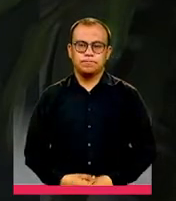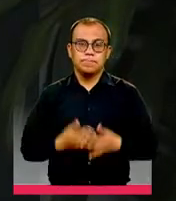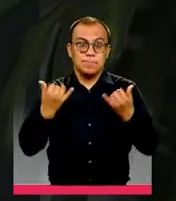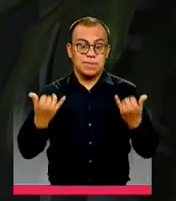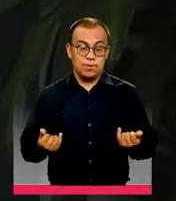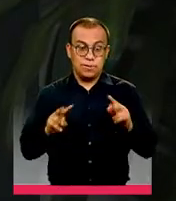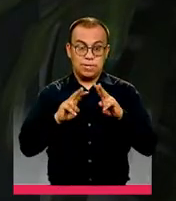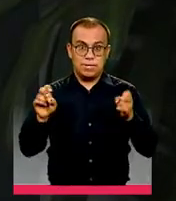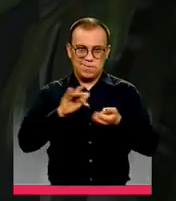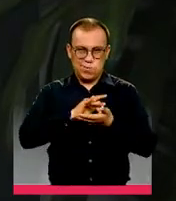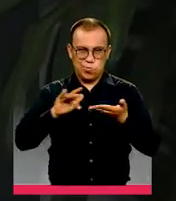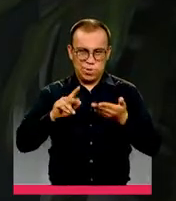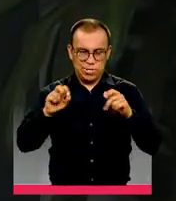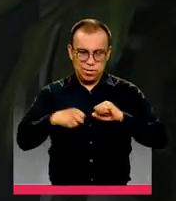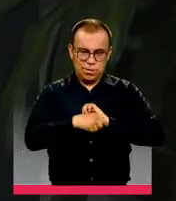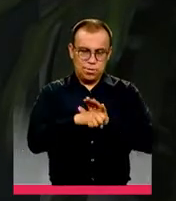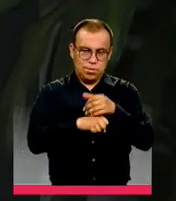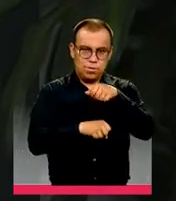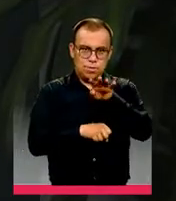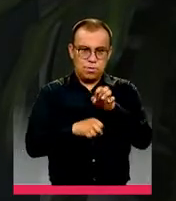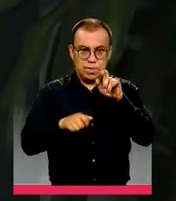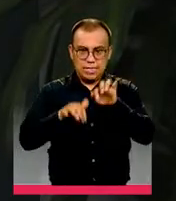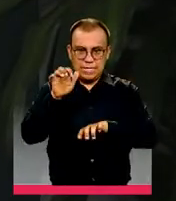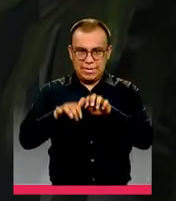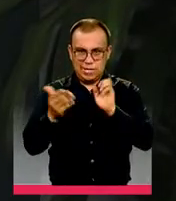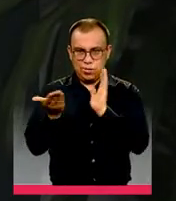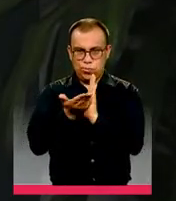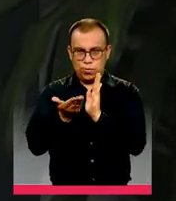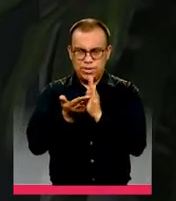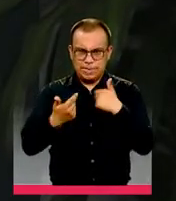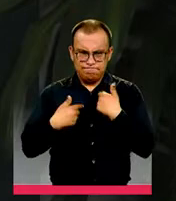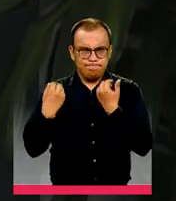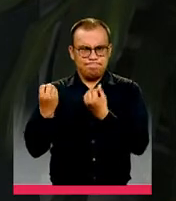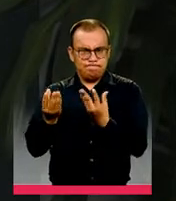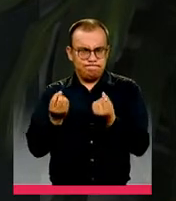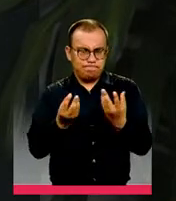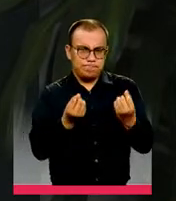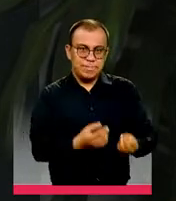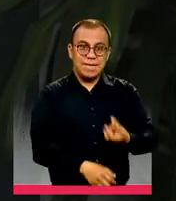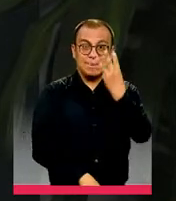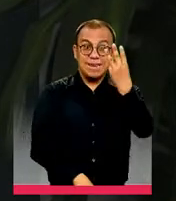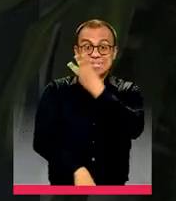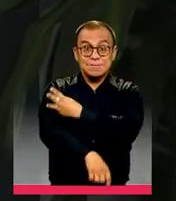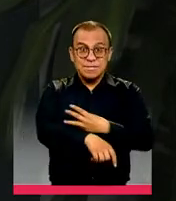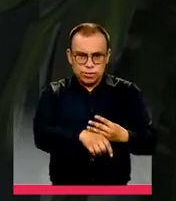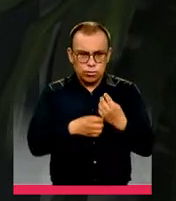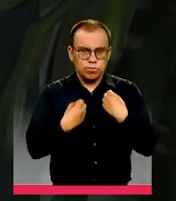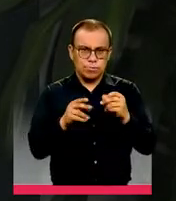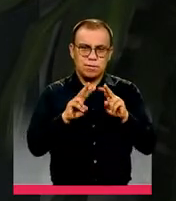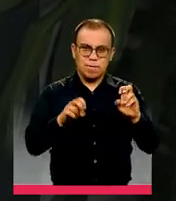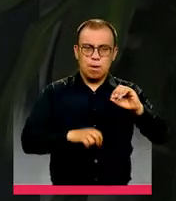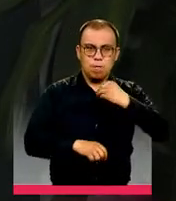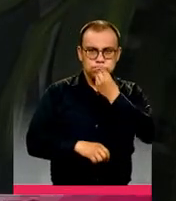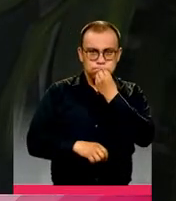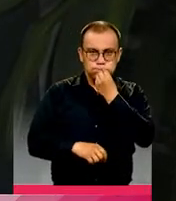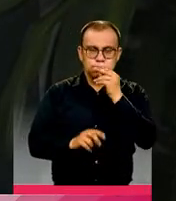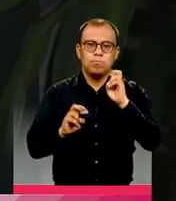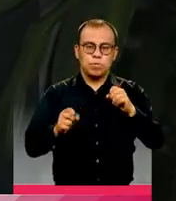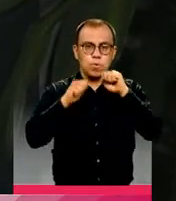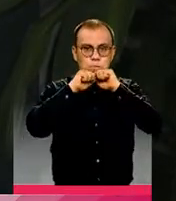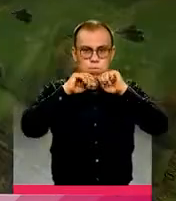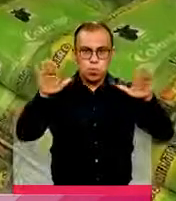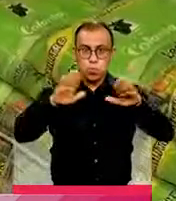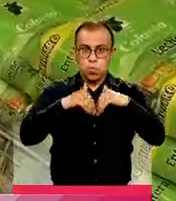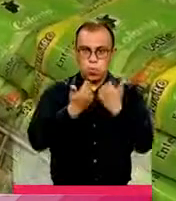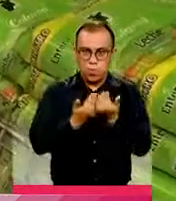Durante la emergencia por COVID-19, la Secretaría de Educación de Bogotá ha entregado más de 3 millones de apoyos alimentarios a estudiantes de colegios